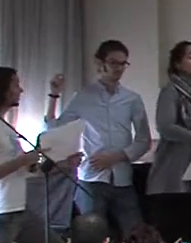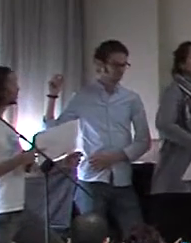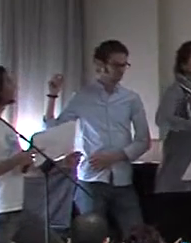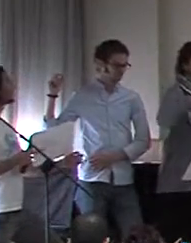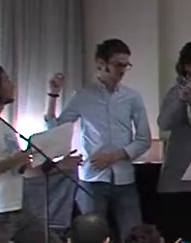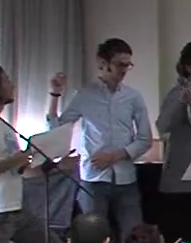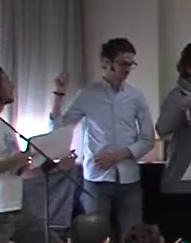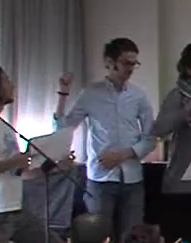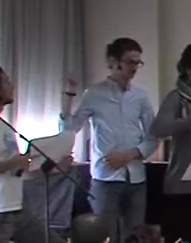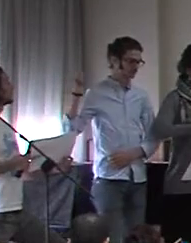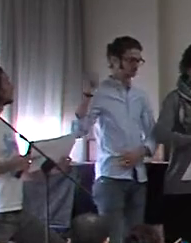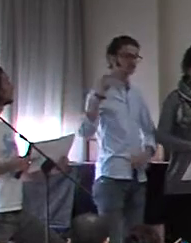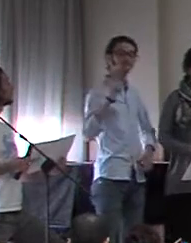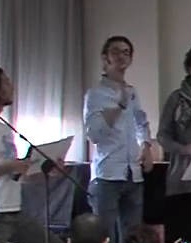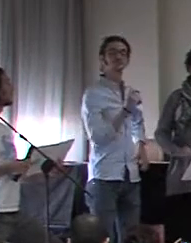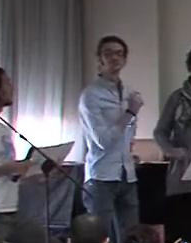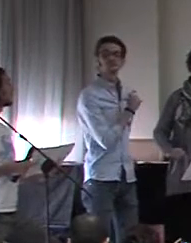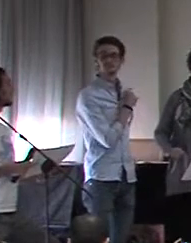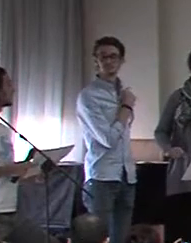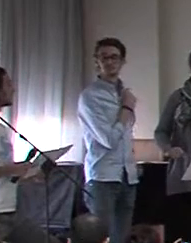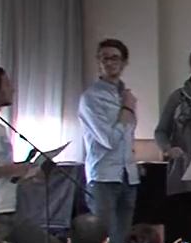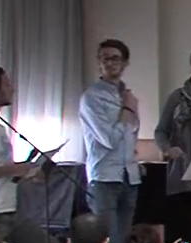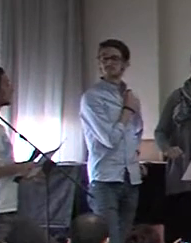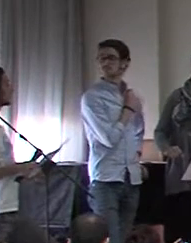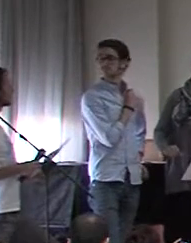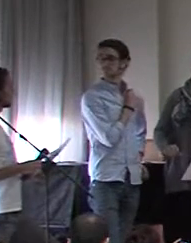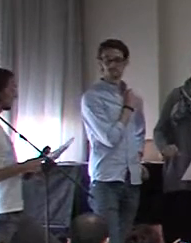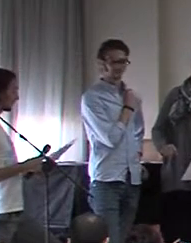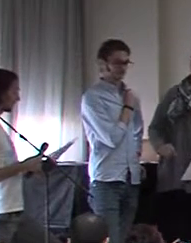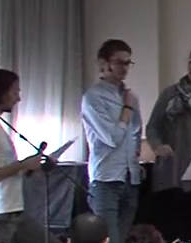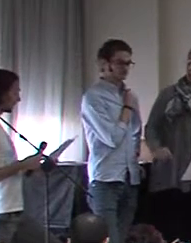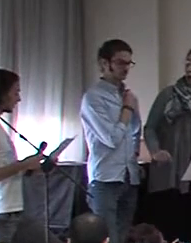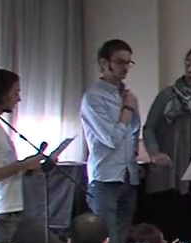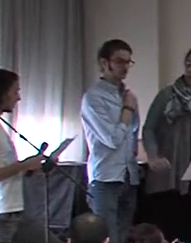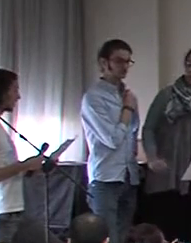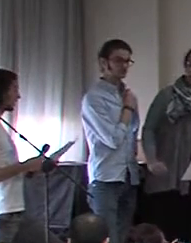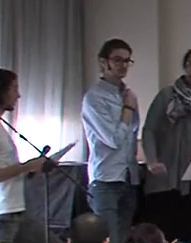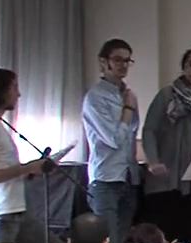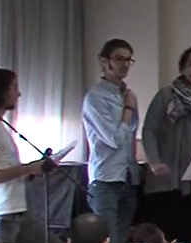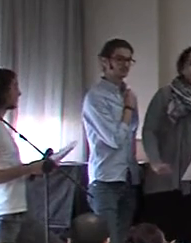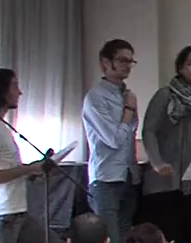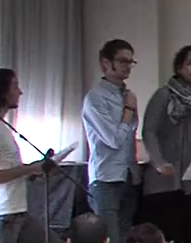transparente que de ser hombre y de bandera de Dios a ti